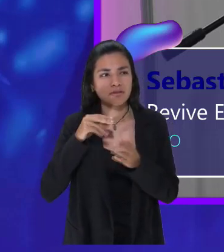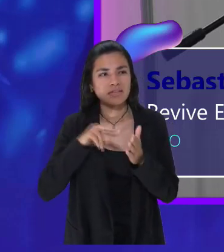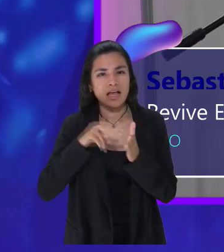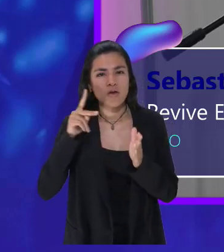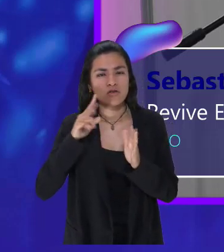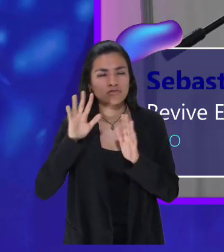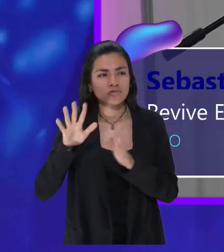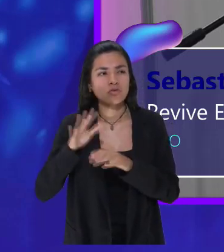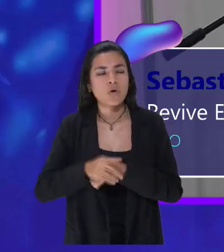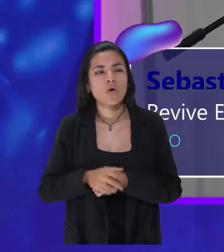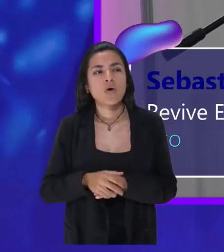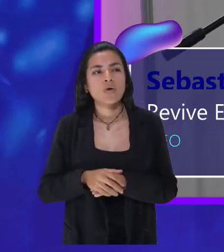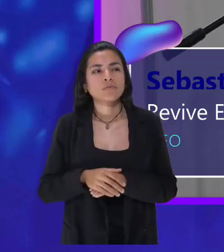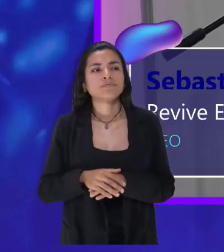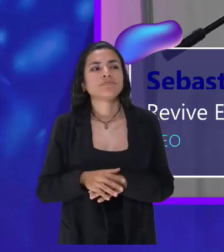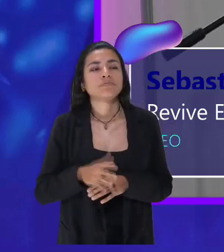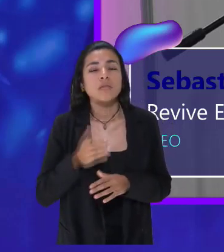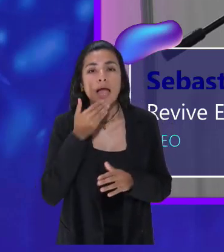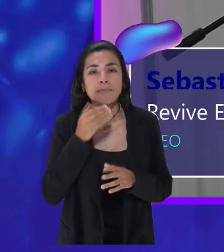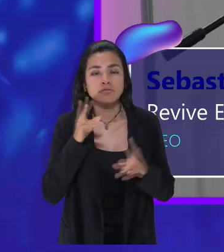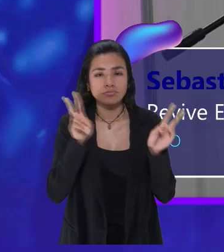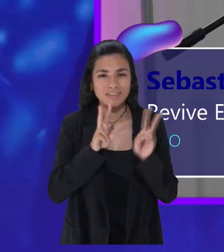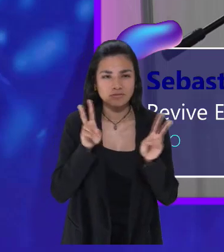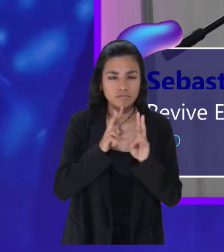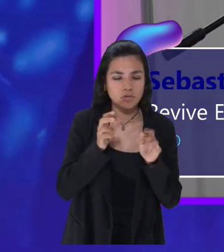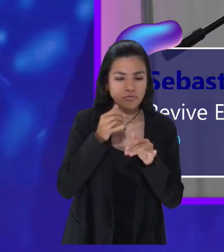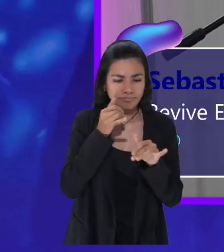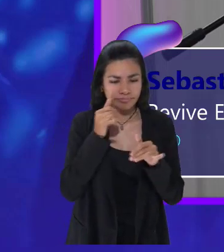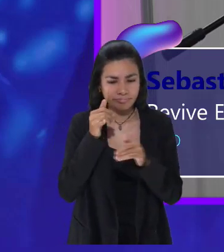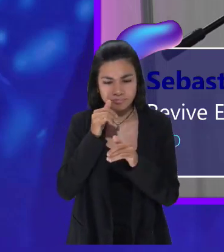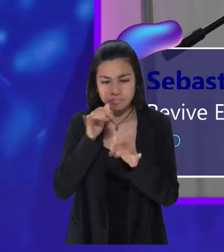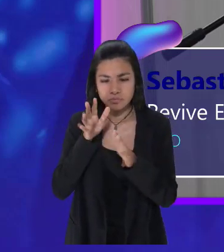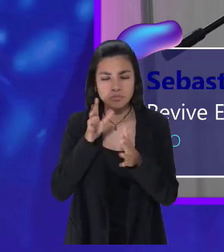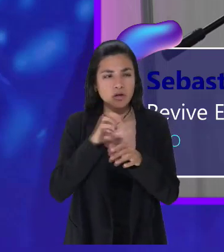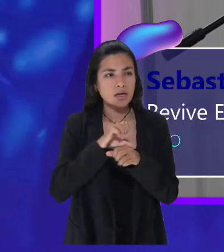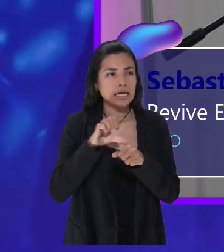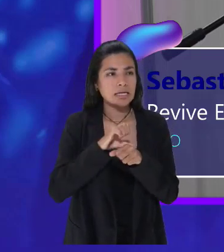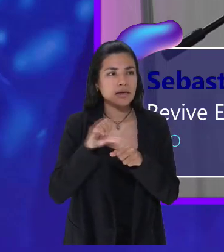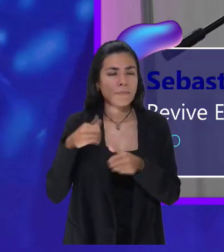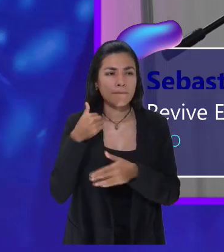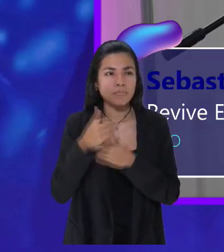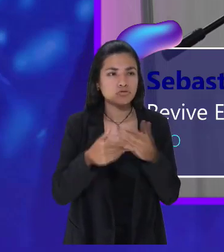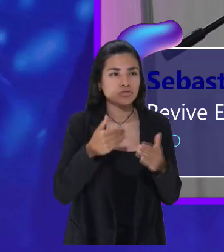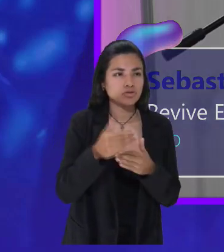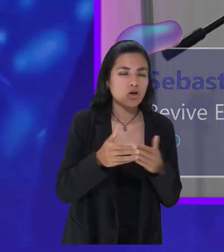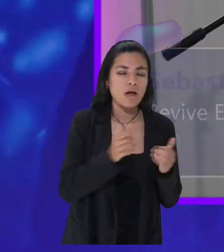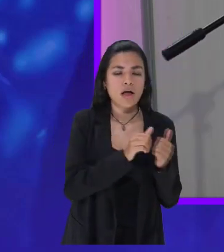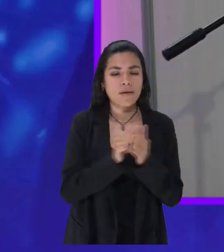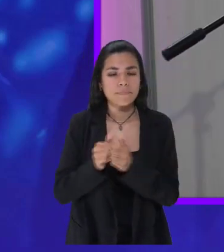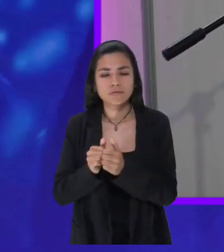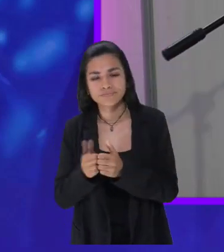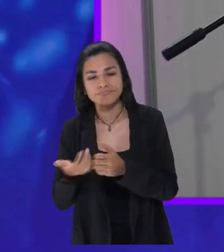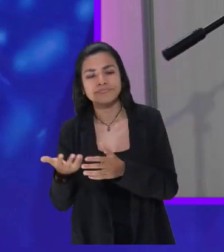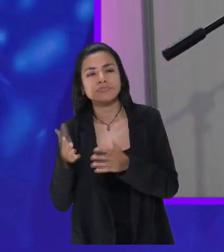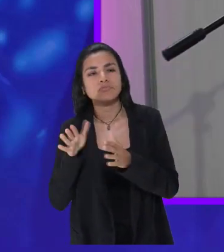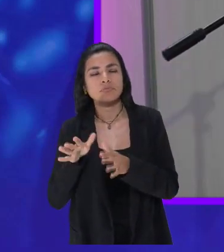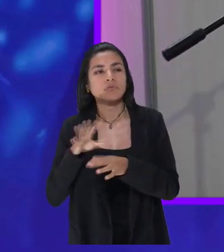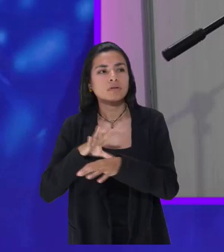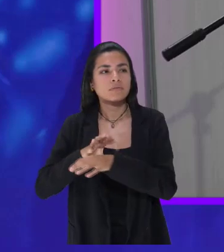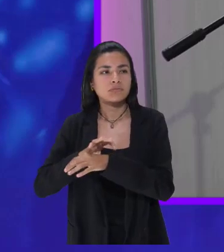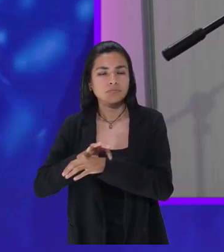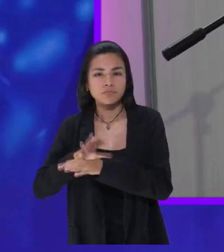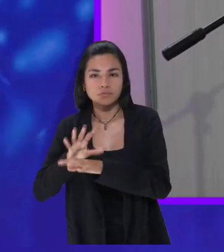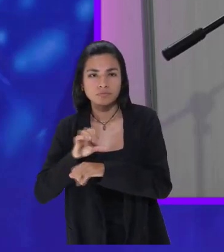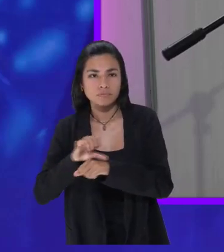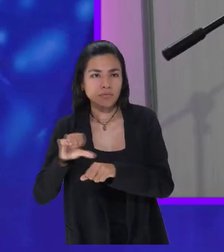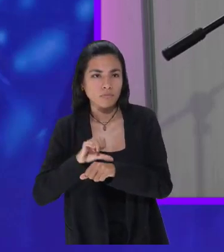en todo lo que tiene que ver con transmisión en tiempo real de los procedimientos quirúrgicos, acompañando cirujanos que están operando, tienen el dispositivo